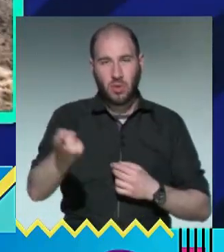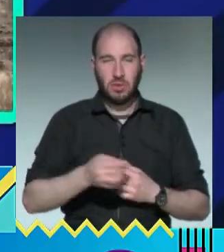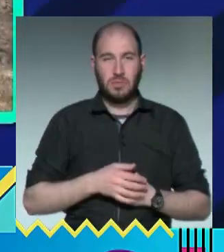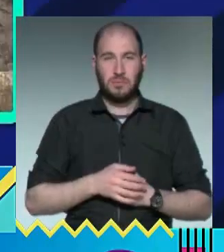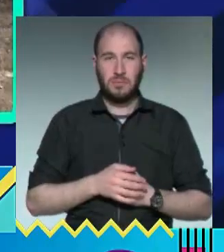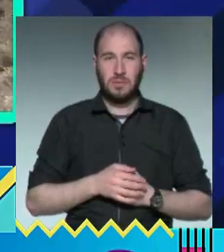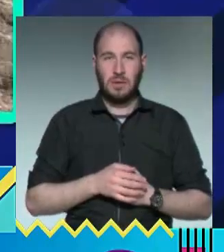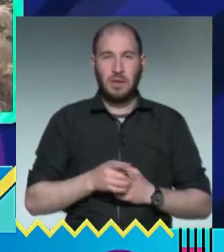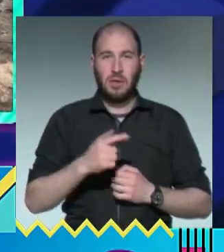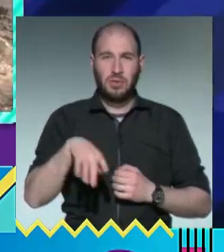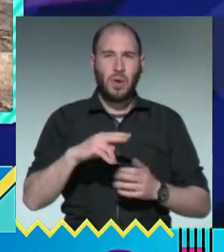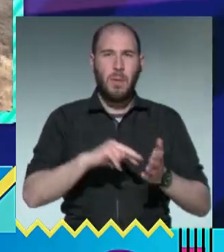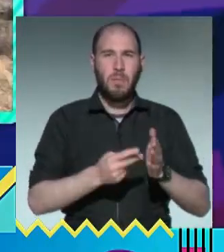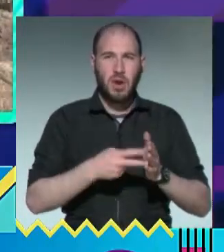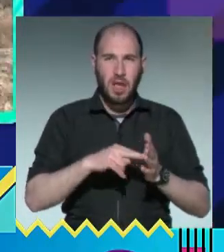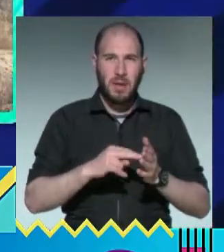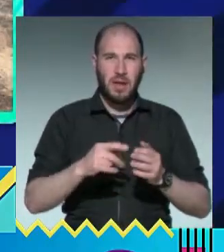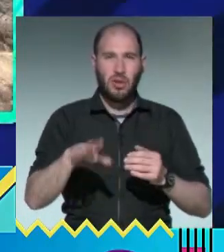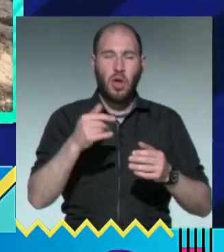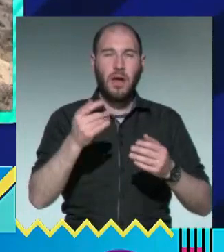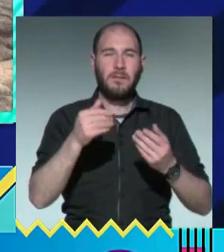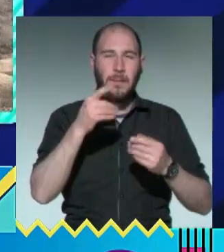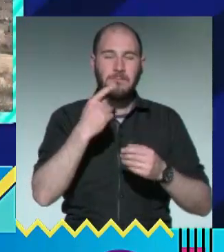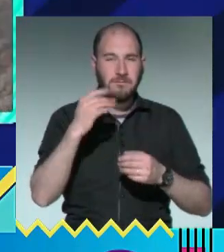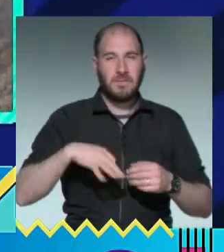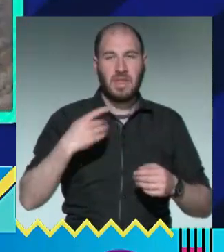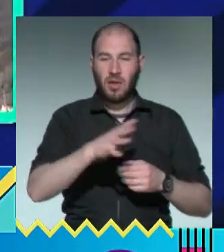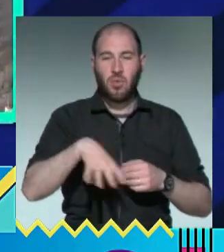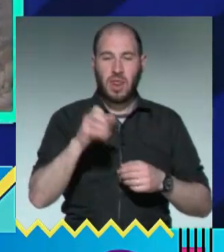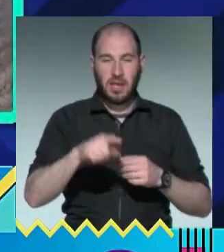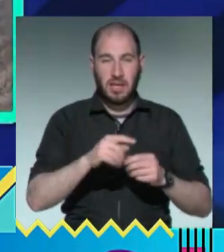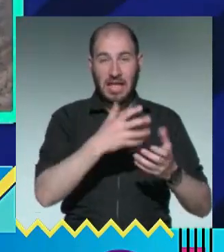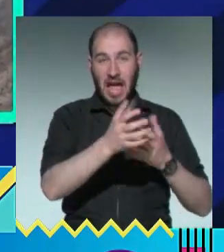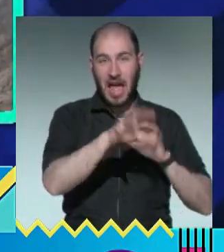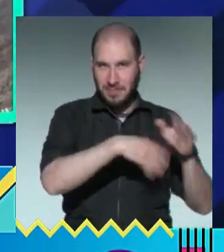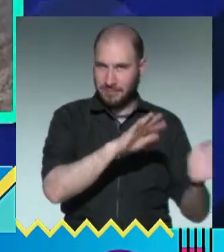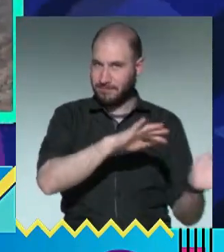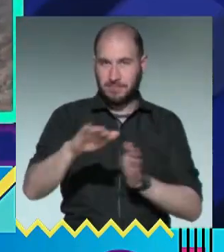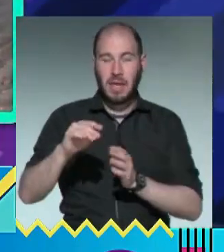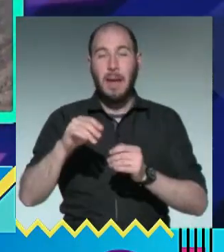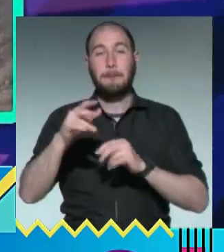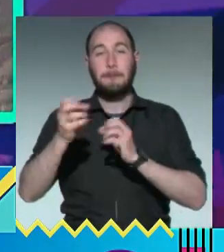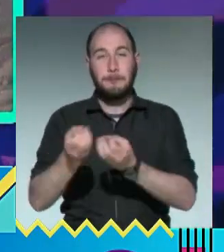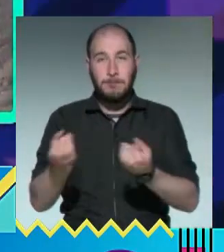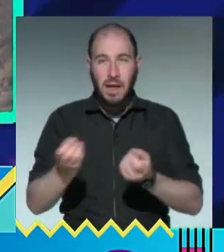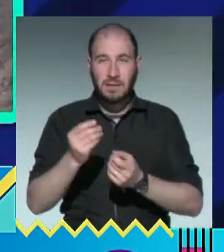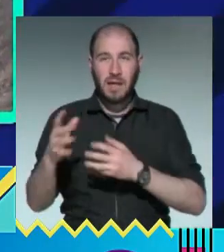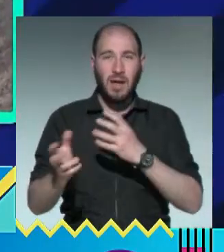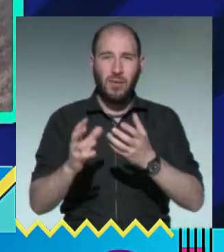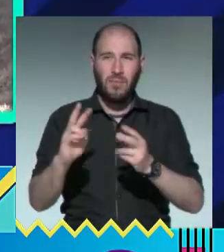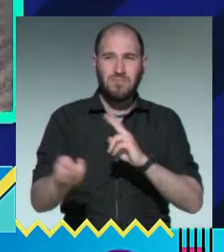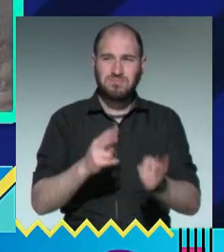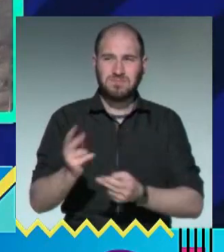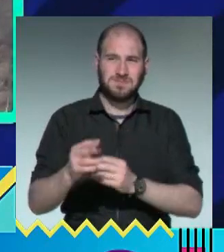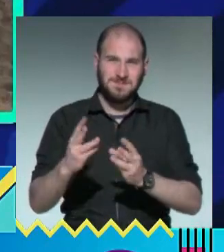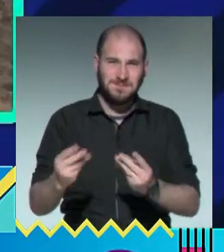obviamente generando consecuencias sobre la biodiversidad en el caso de la fauna. Y en el caso de la flora, se atacó y se perdieron forestales